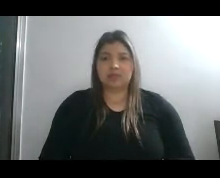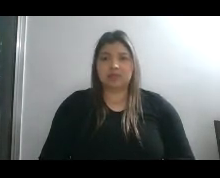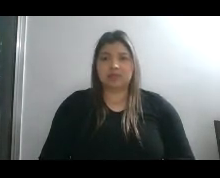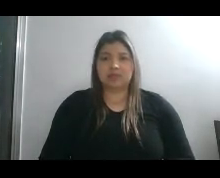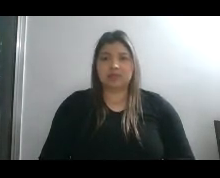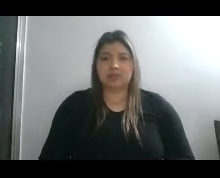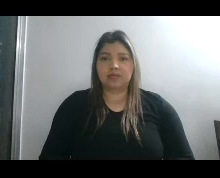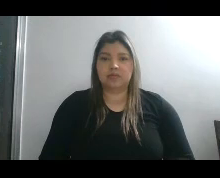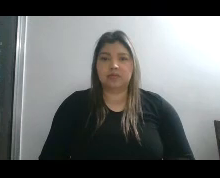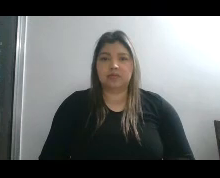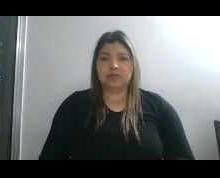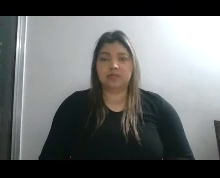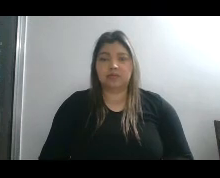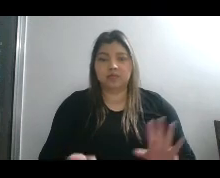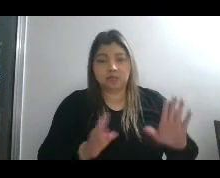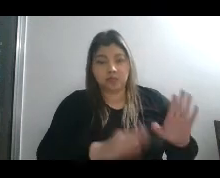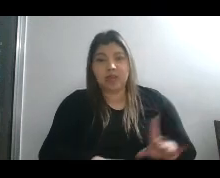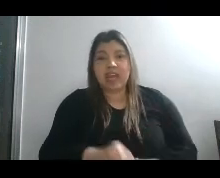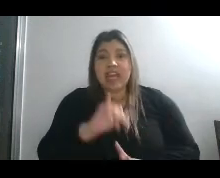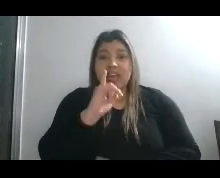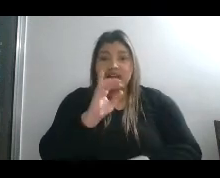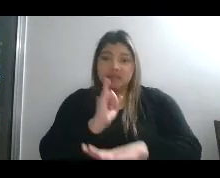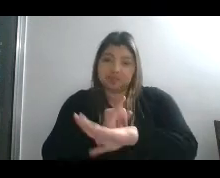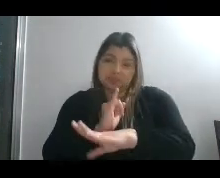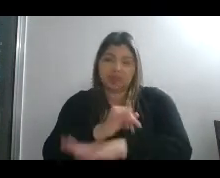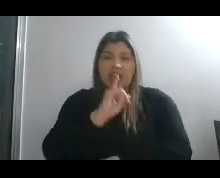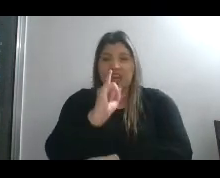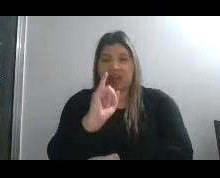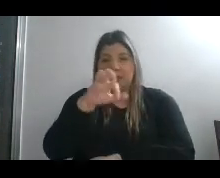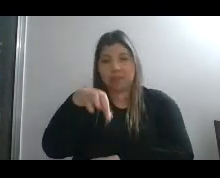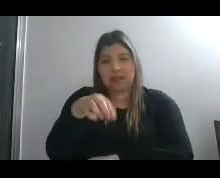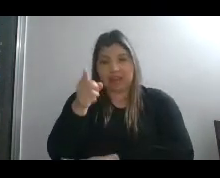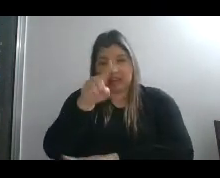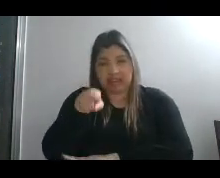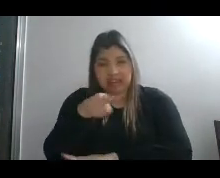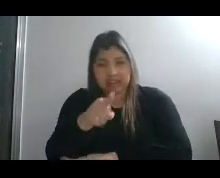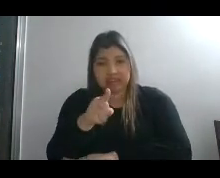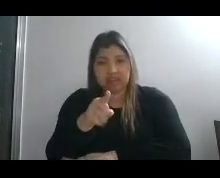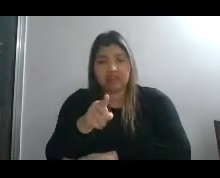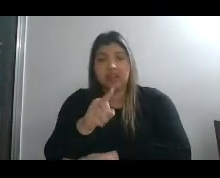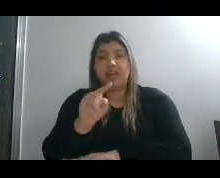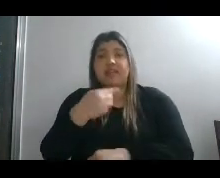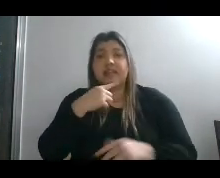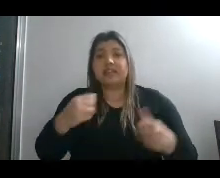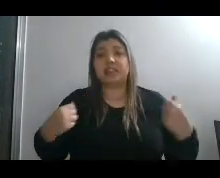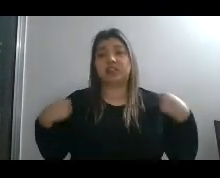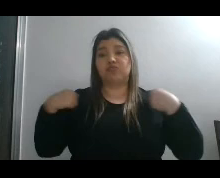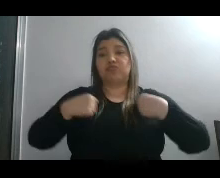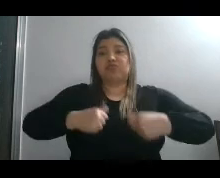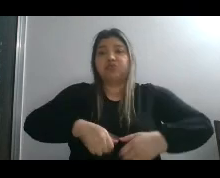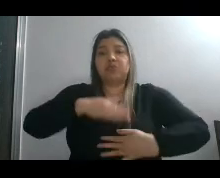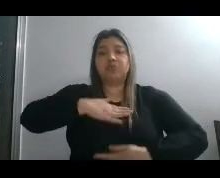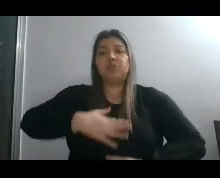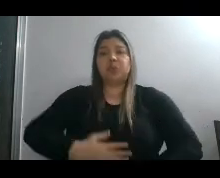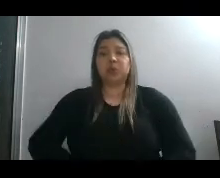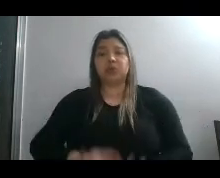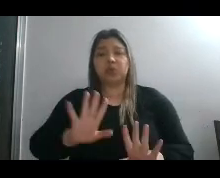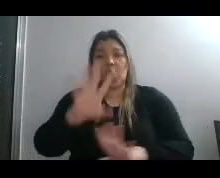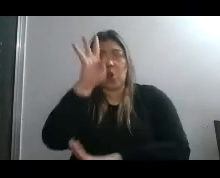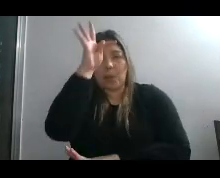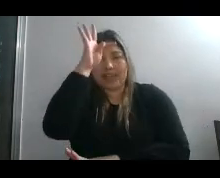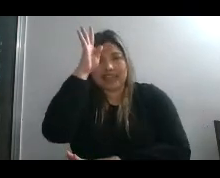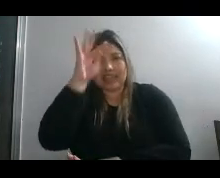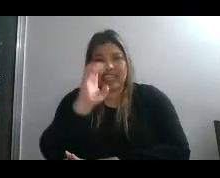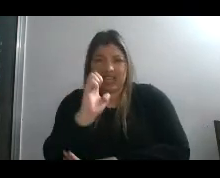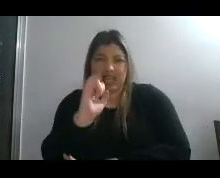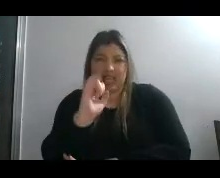En una IPS que presta servicios de atención en seguridad y salud en el trabajo, ¿se puede reutilizar las batas desechables? Es un tema muy complicado